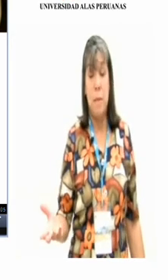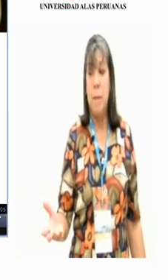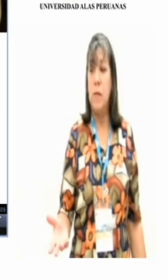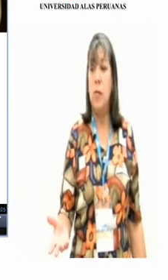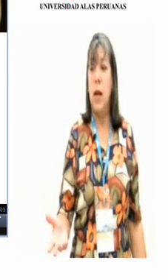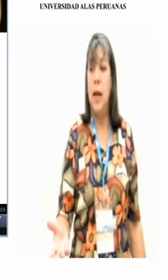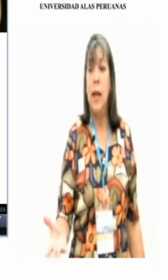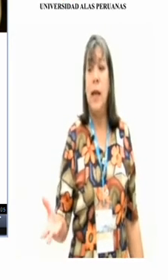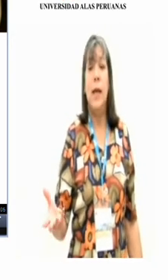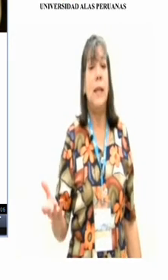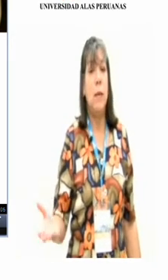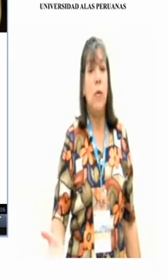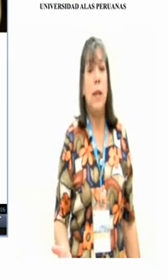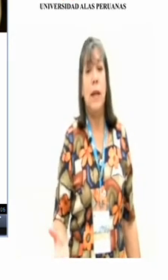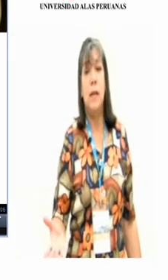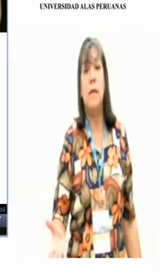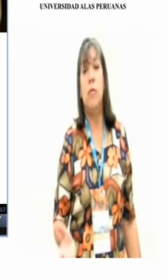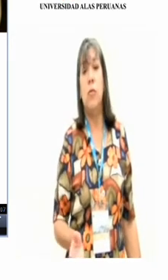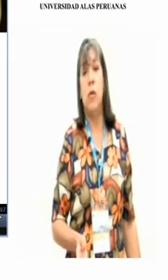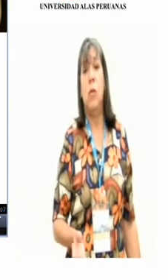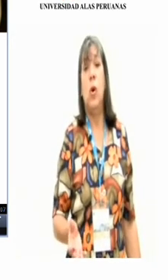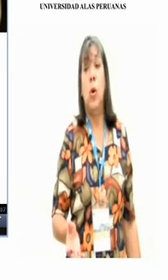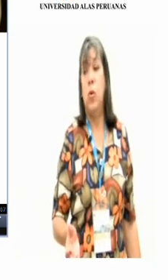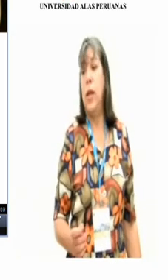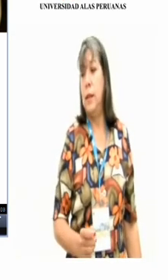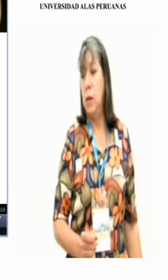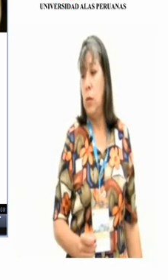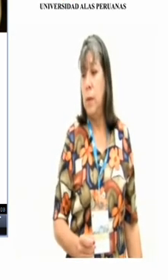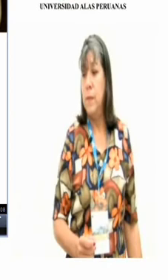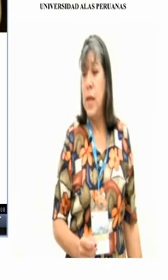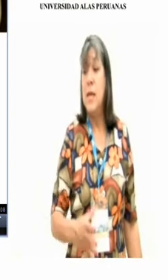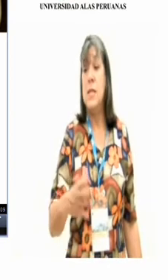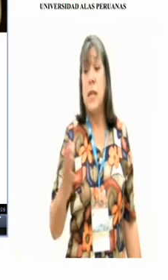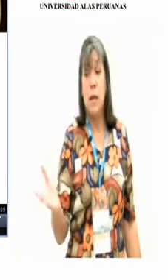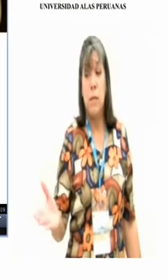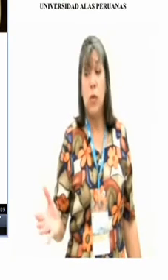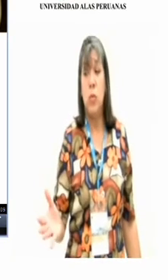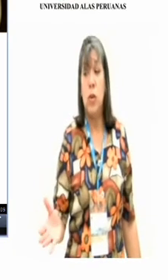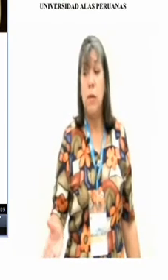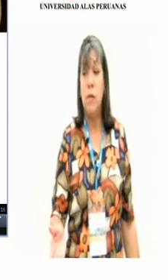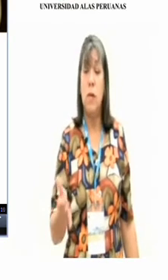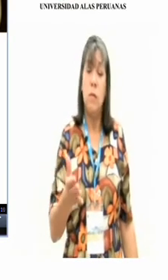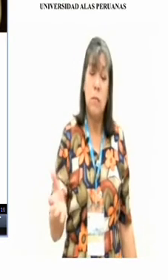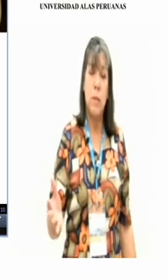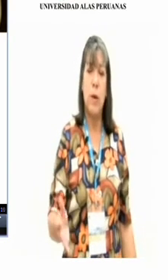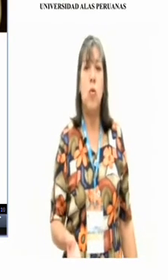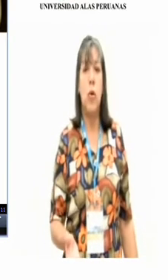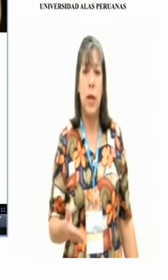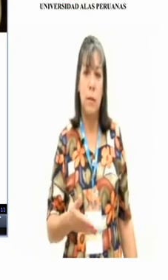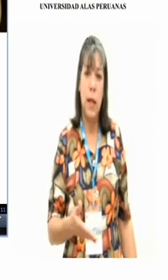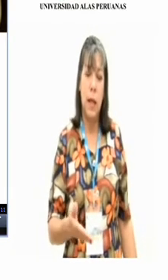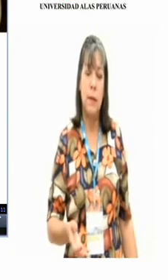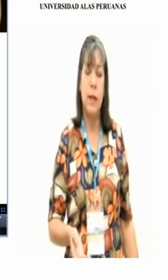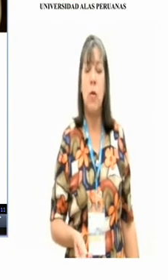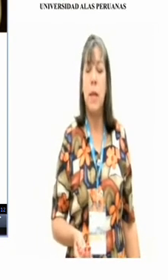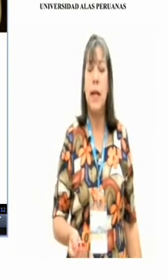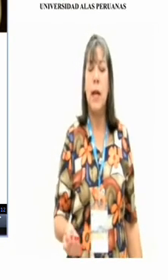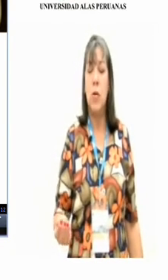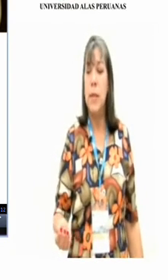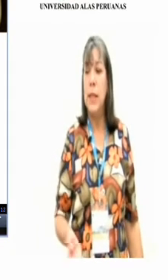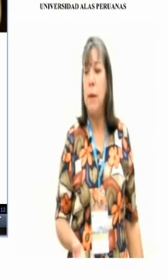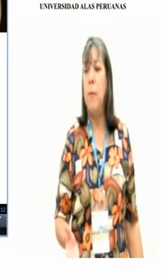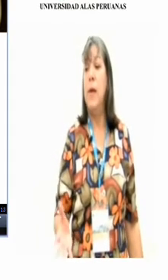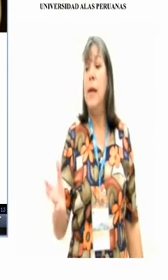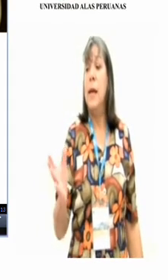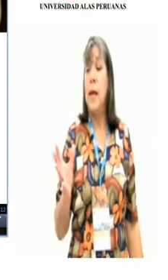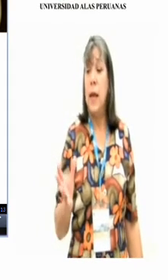o algunos problemas personales y tenemos que tener esa función orientadora. Seguimiento y motivación, como